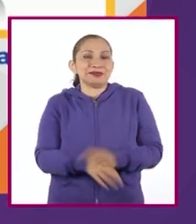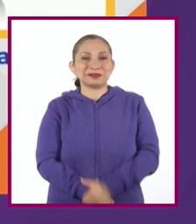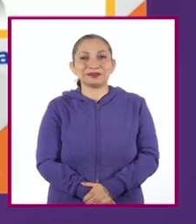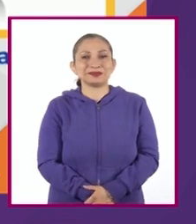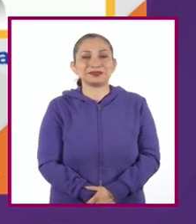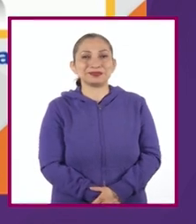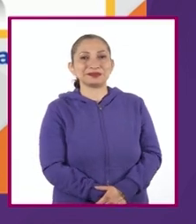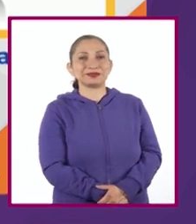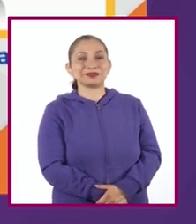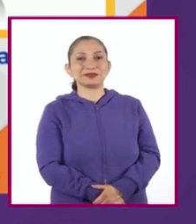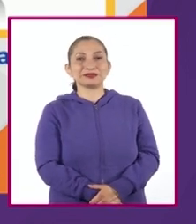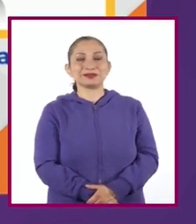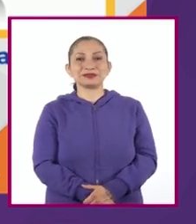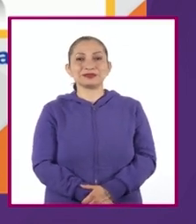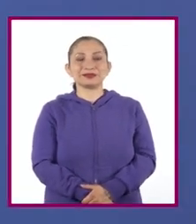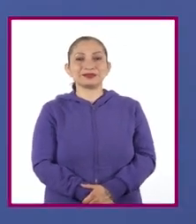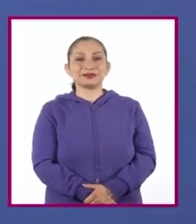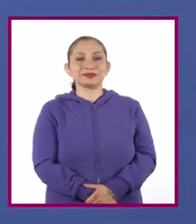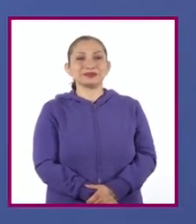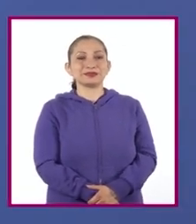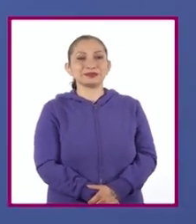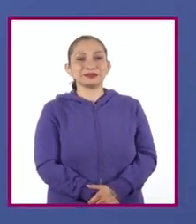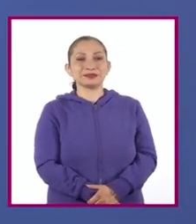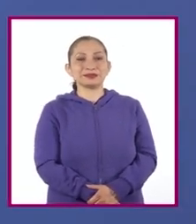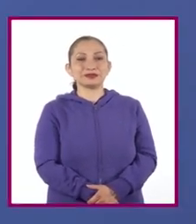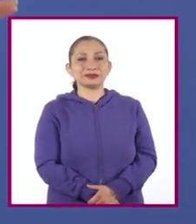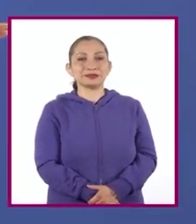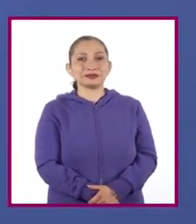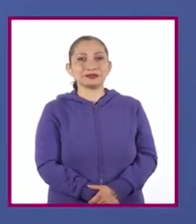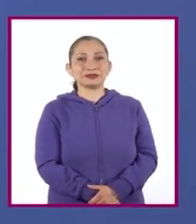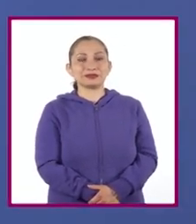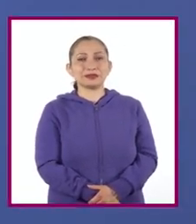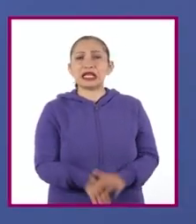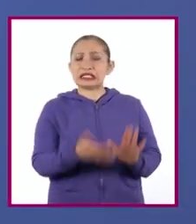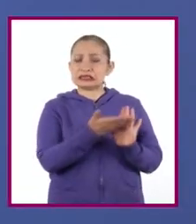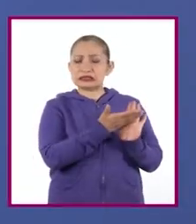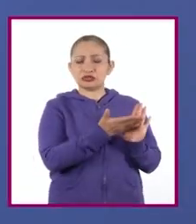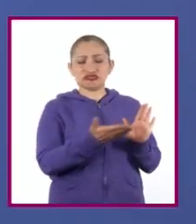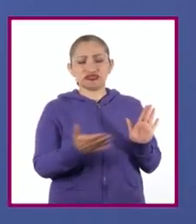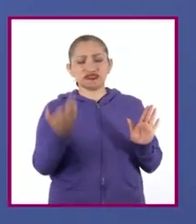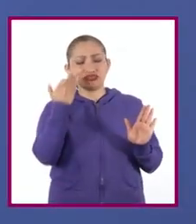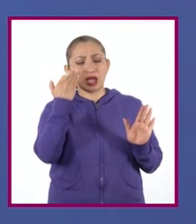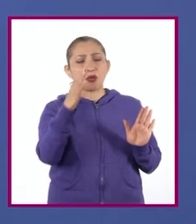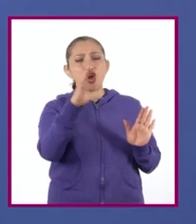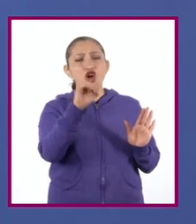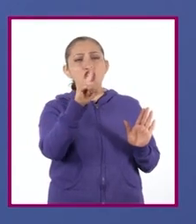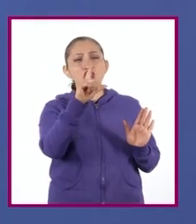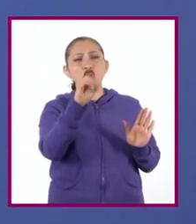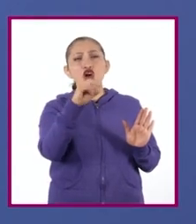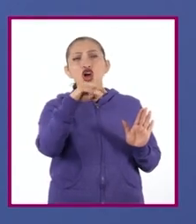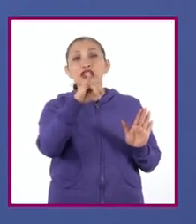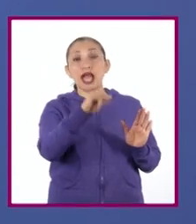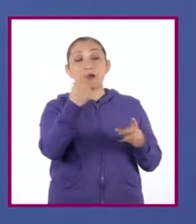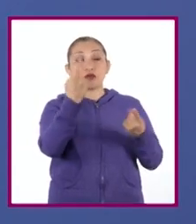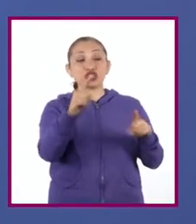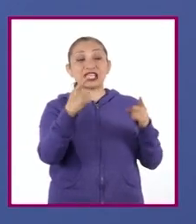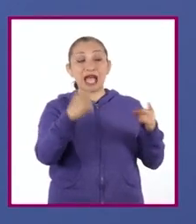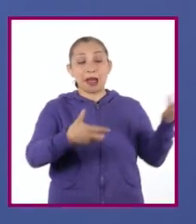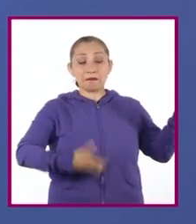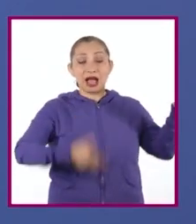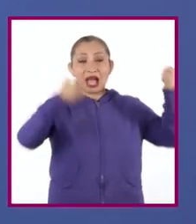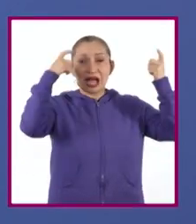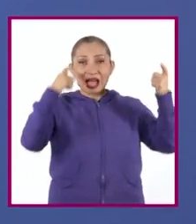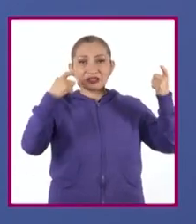su sonido característico. Aunque durante toda la colonia la música de mariachi